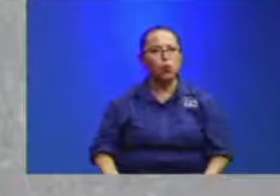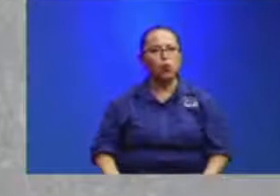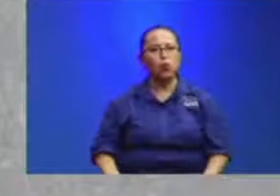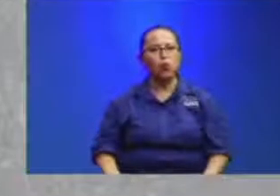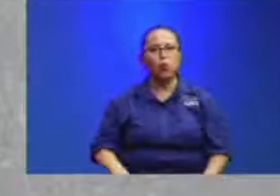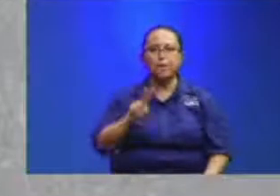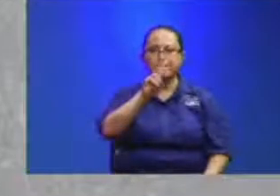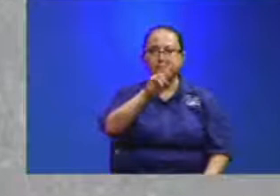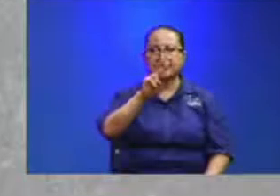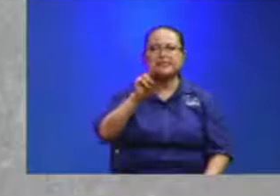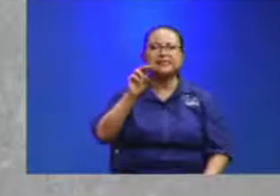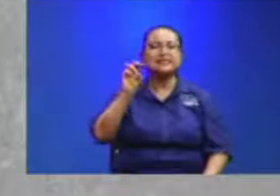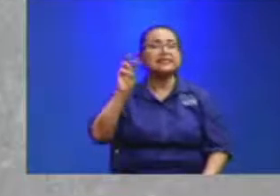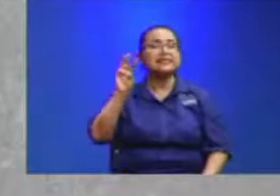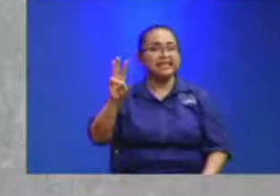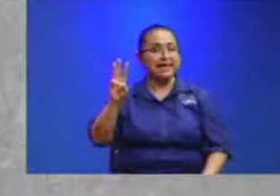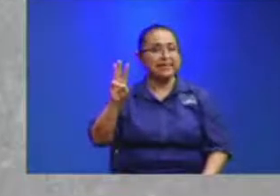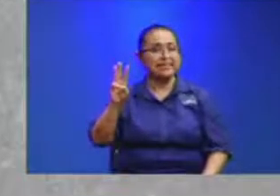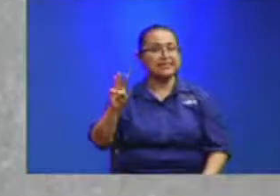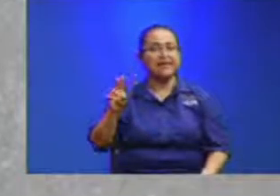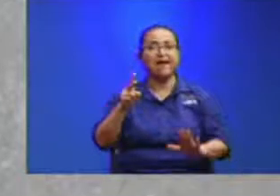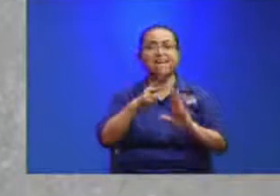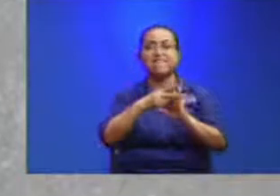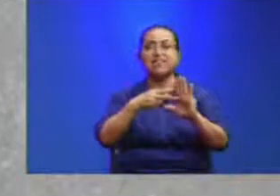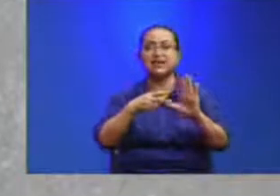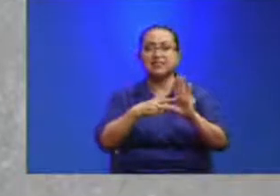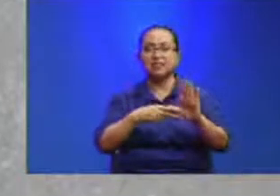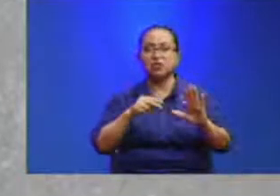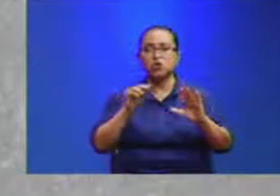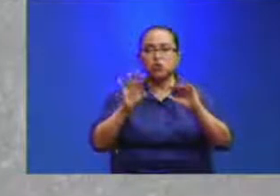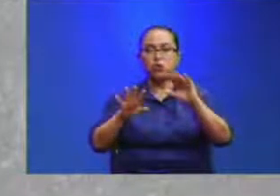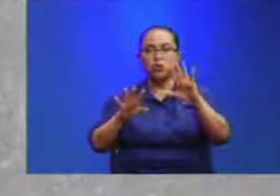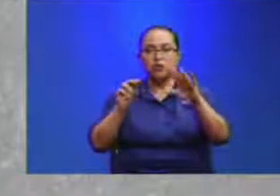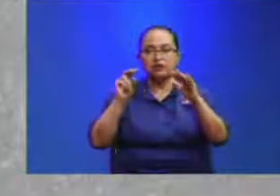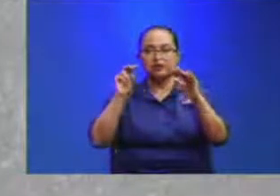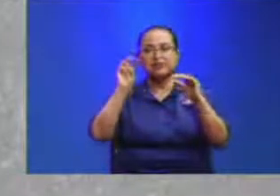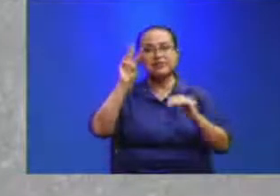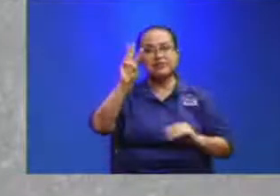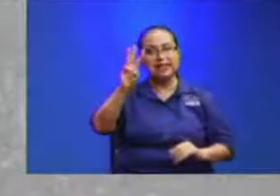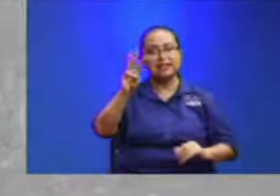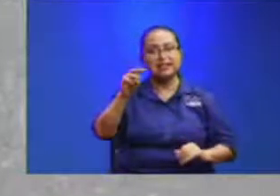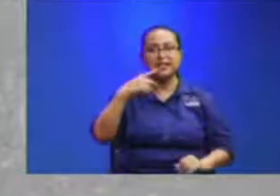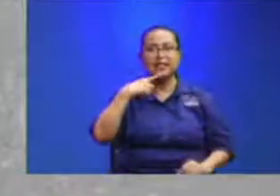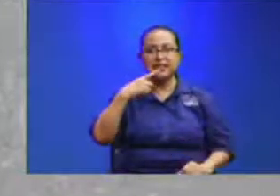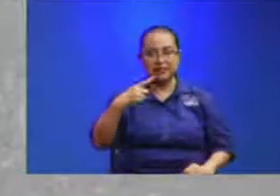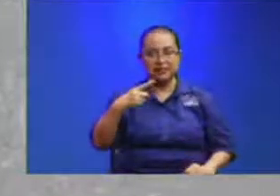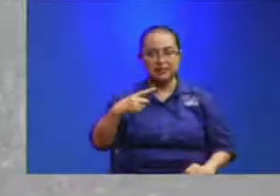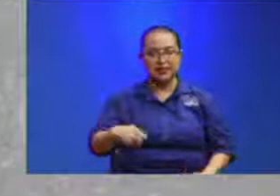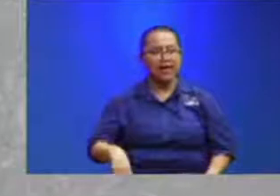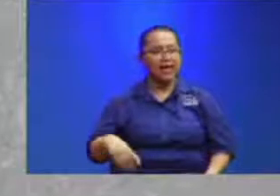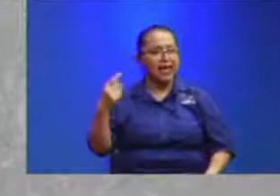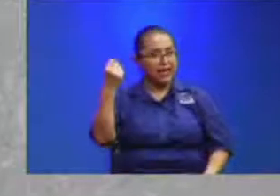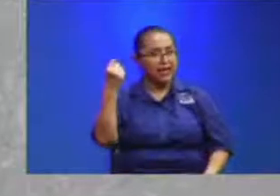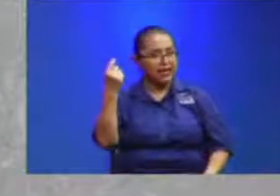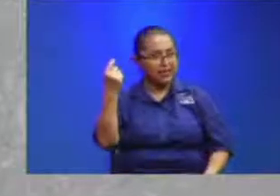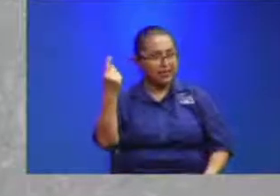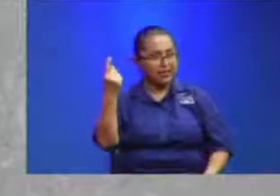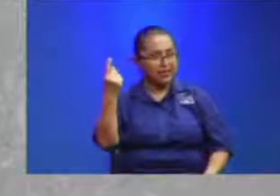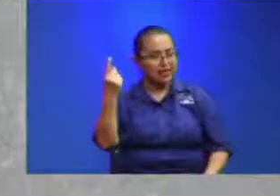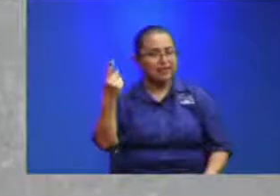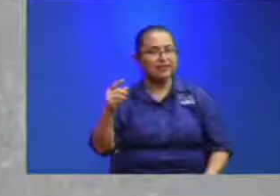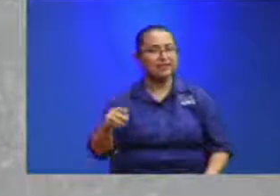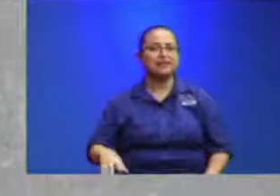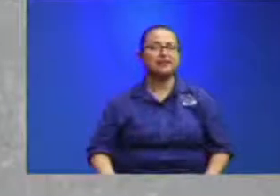en el texto pero siempre me ayudan y lo corrigen tener tendido desde ahora